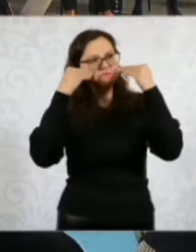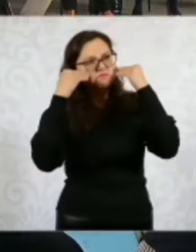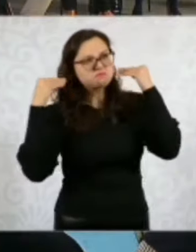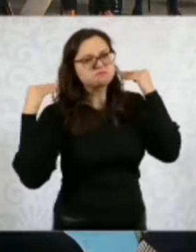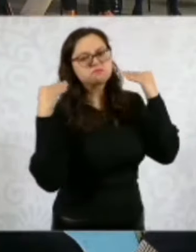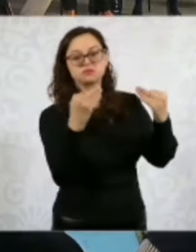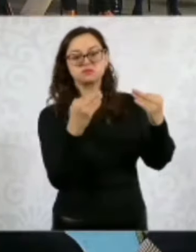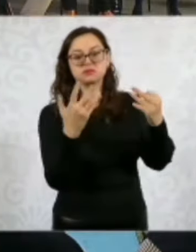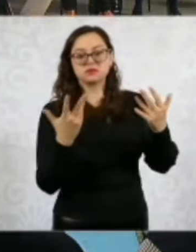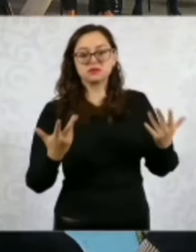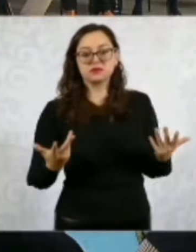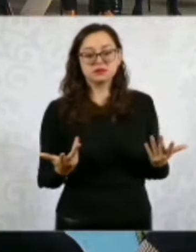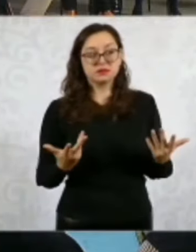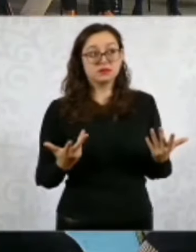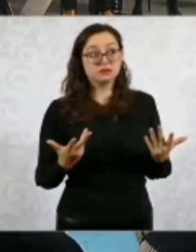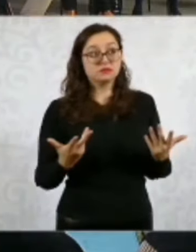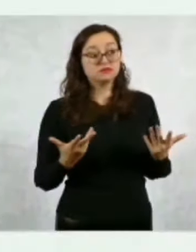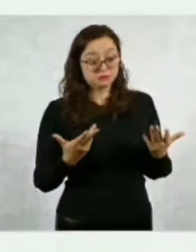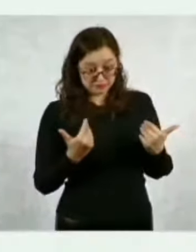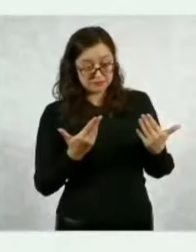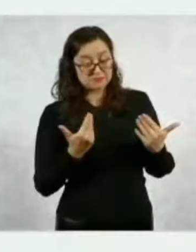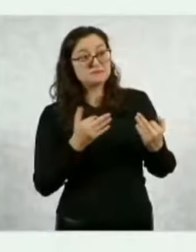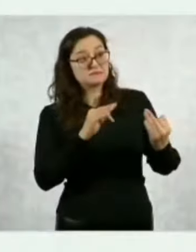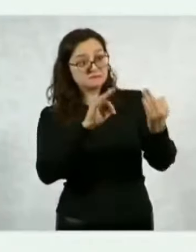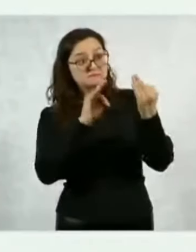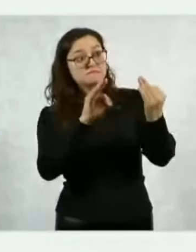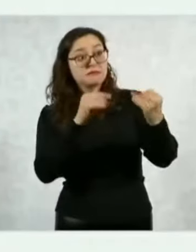pues tenía que ser igualmente público.